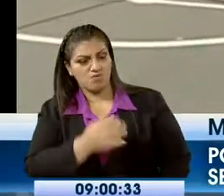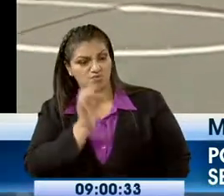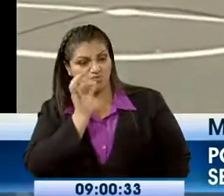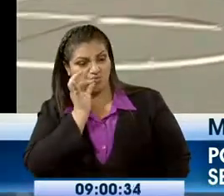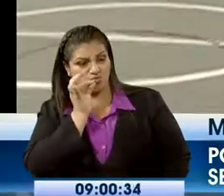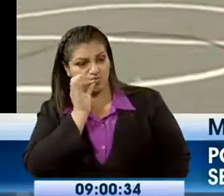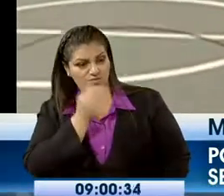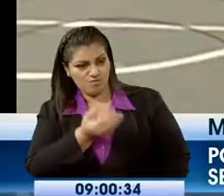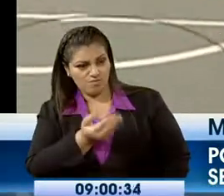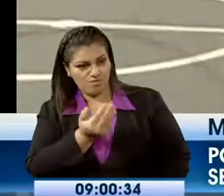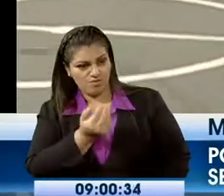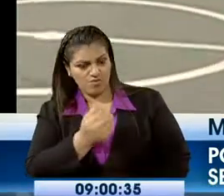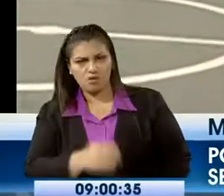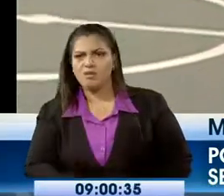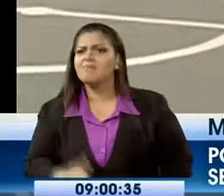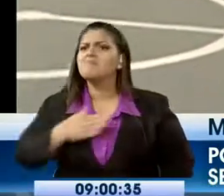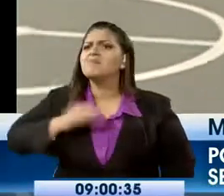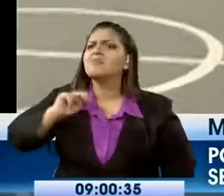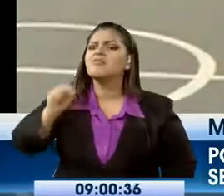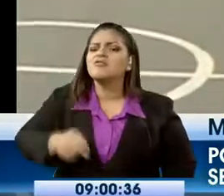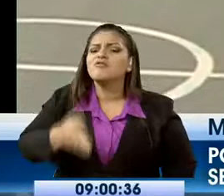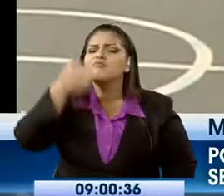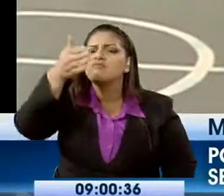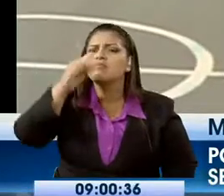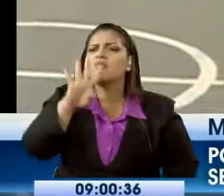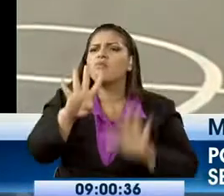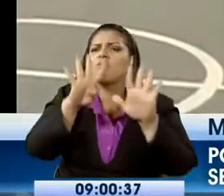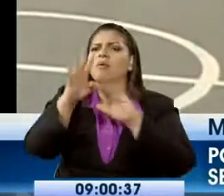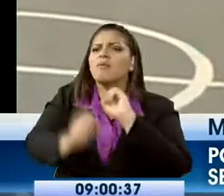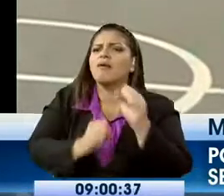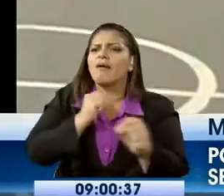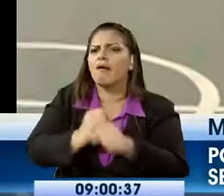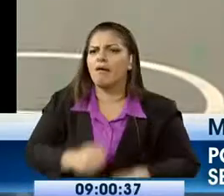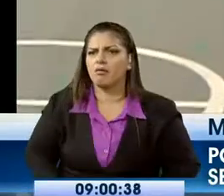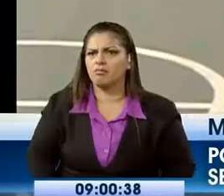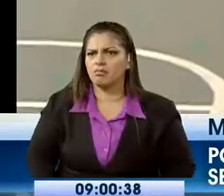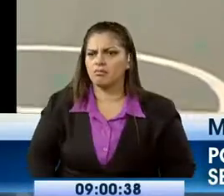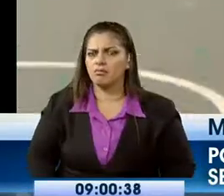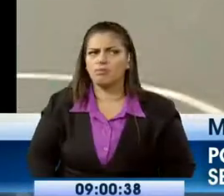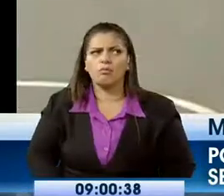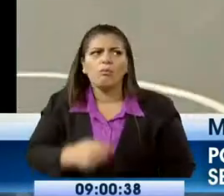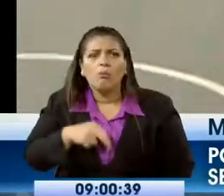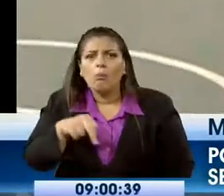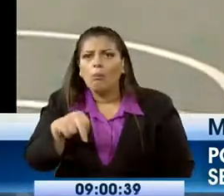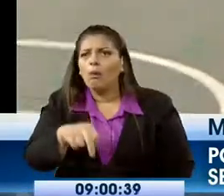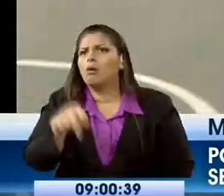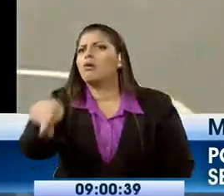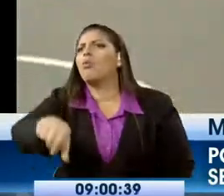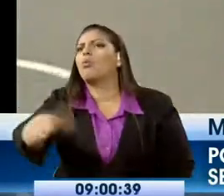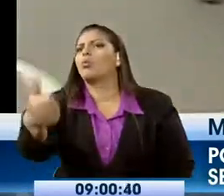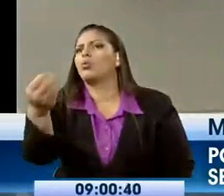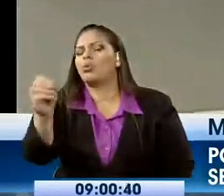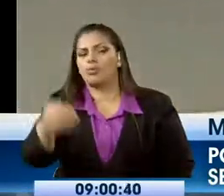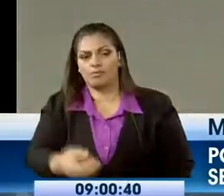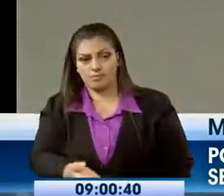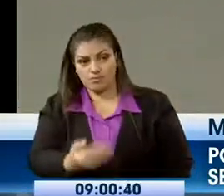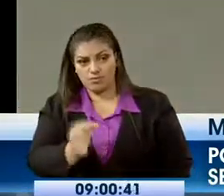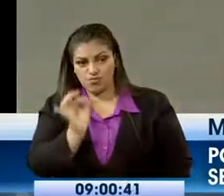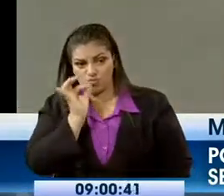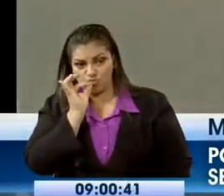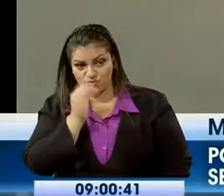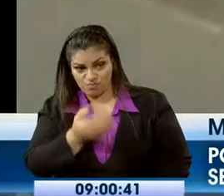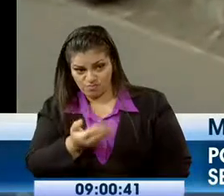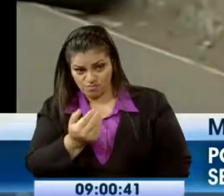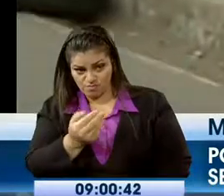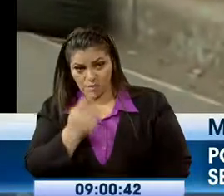mi hijo, a mi nieto de 9 años, uh-huh. Y es un chico por aquí que vive, hijo de un de por aquí, de mismo de esto. Se paran ahí